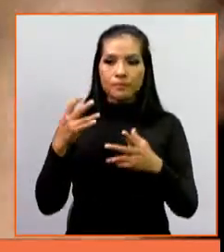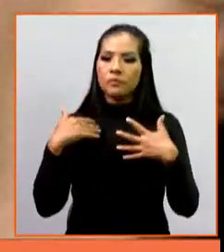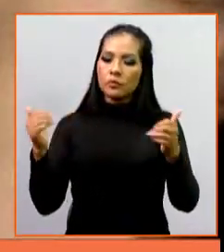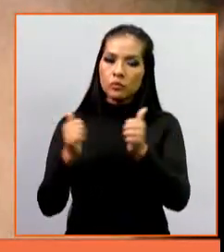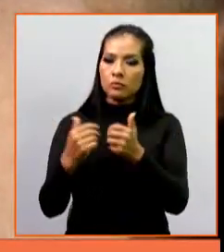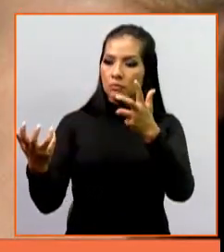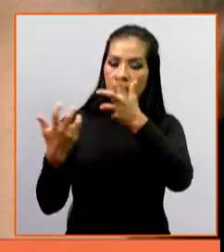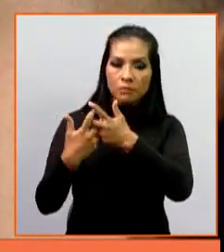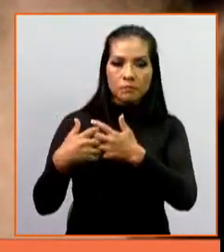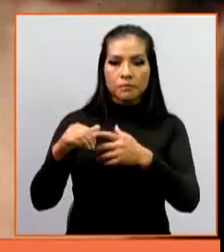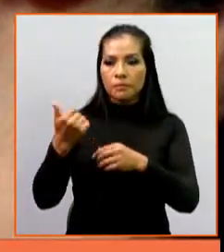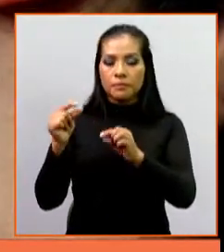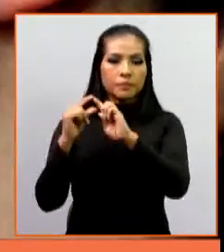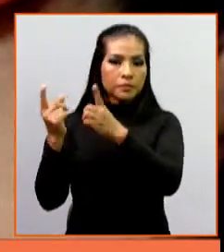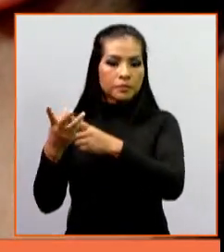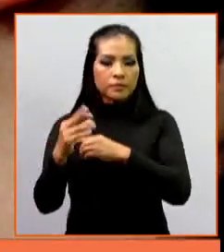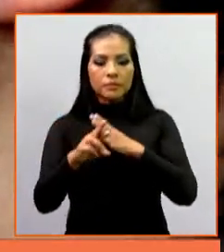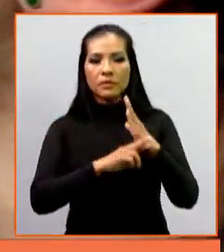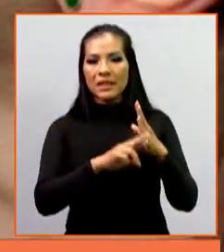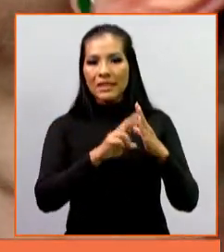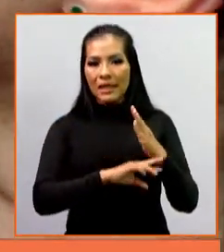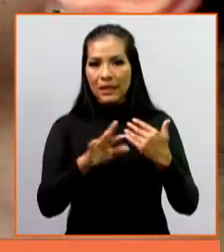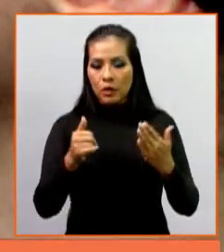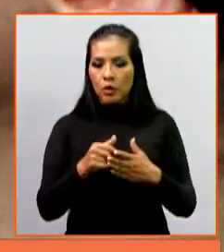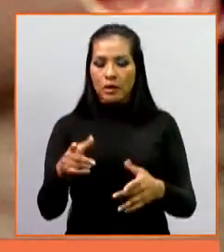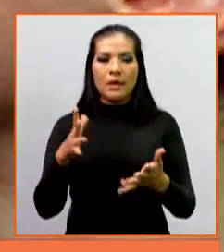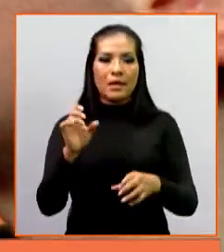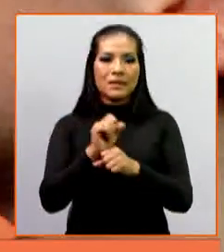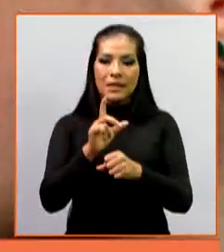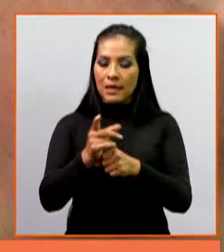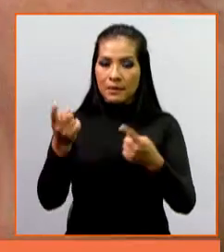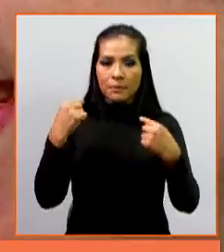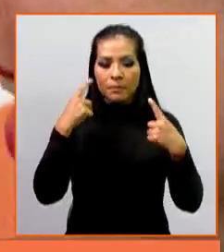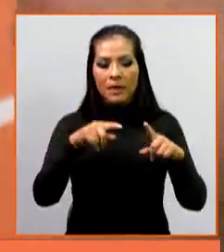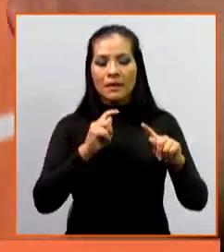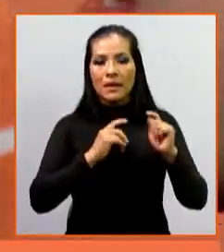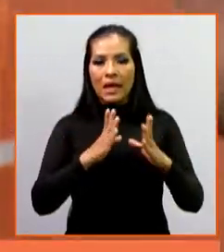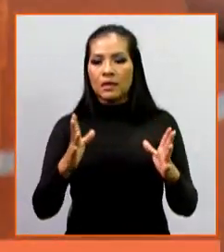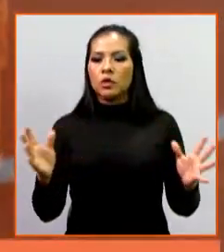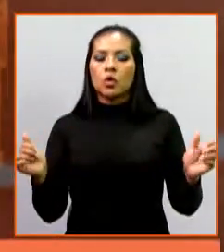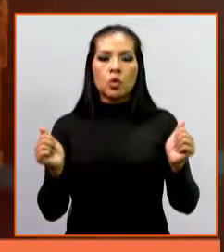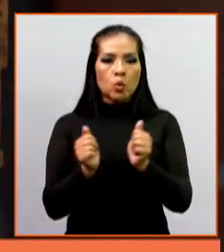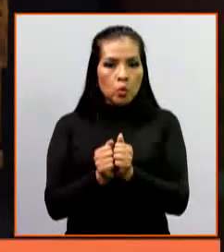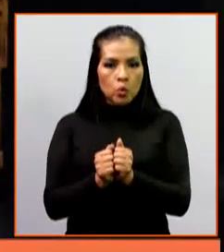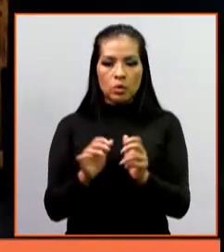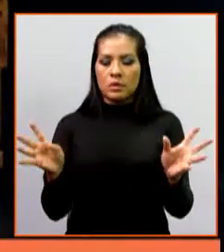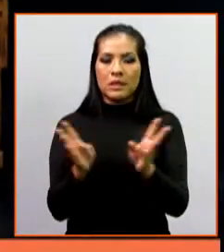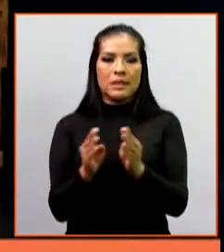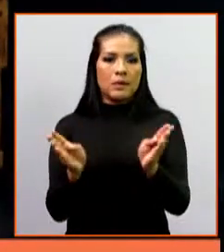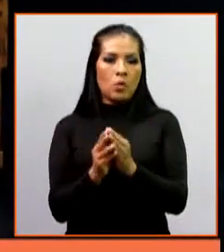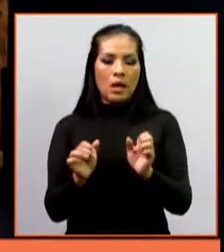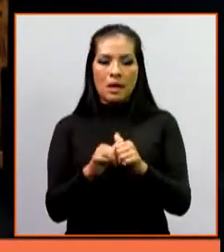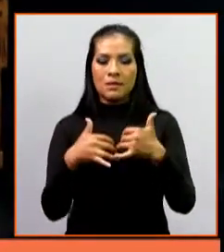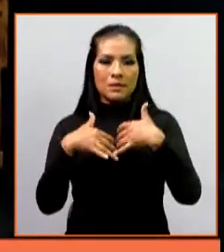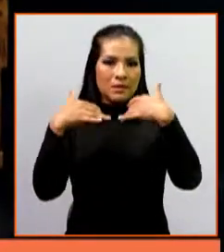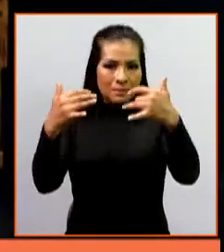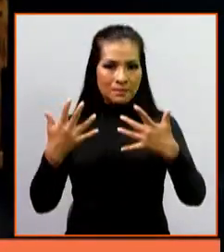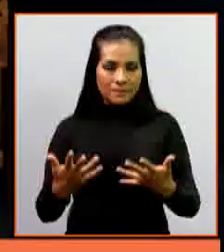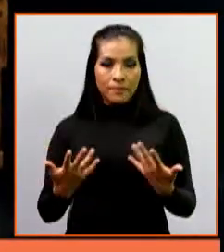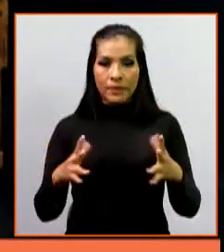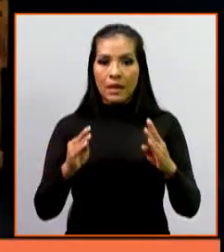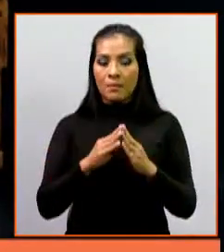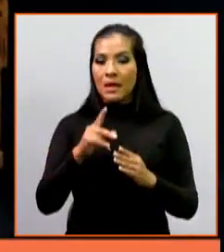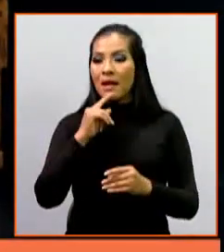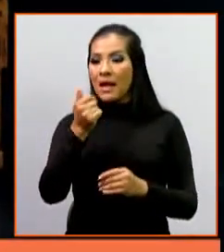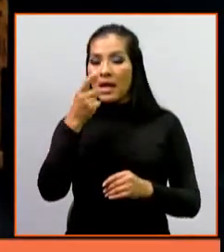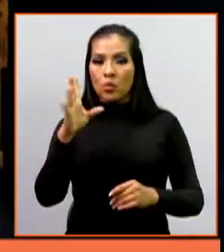Cruza, es una revista, un medio de comunicación, y tiene una sala, y hacemos algo que es teatro y asamblea. Entonces, quien se queda, en vez de irse allá decimos a comer